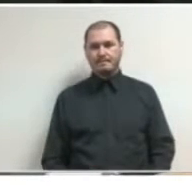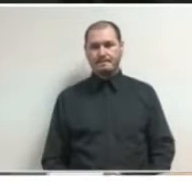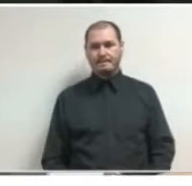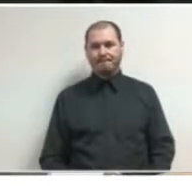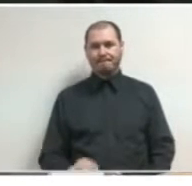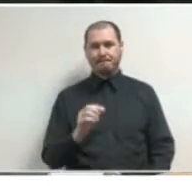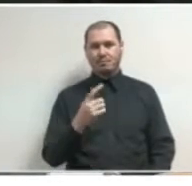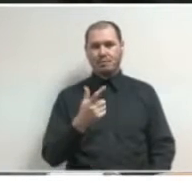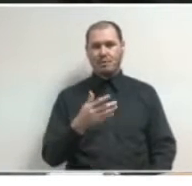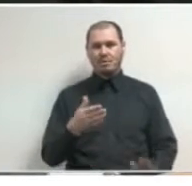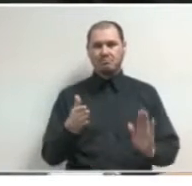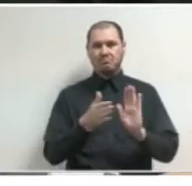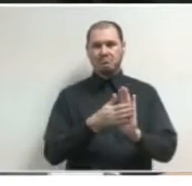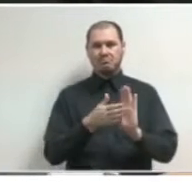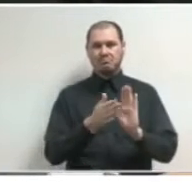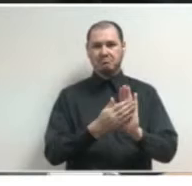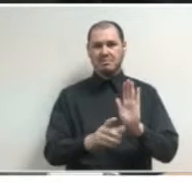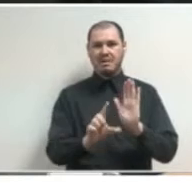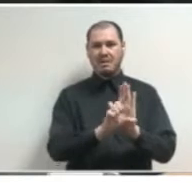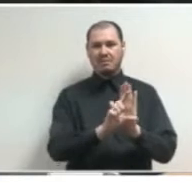De por ir pedí, va a plajú.